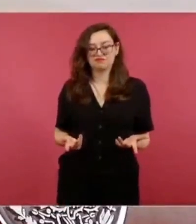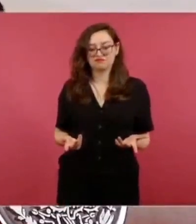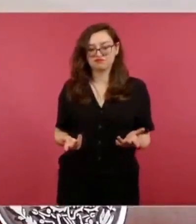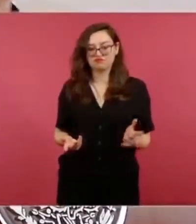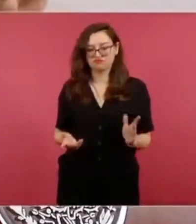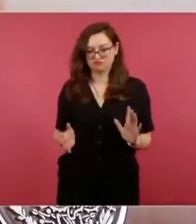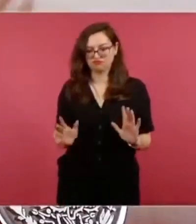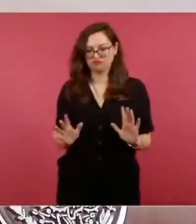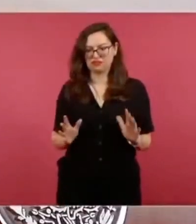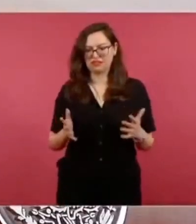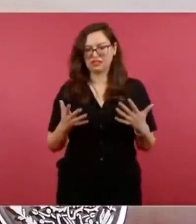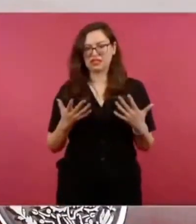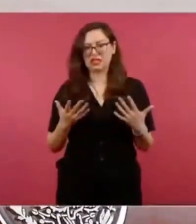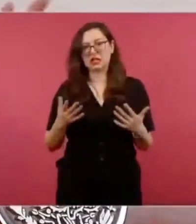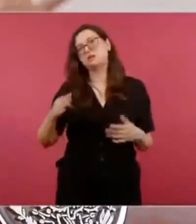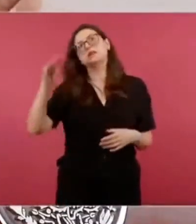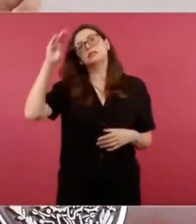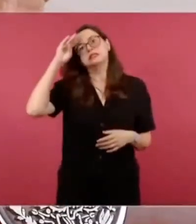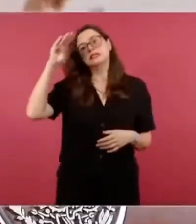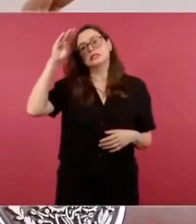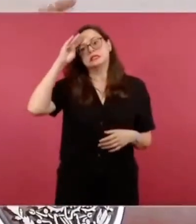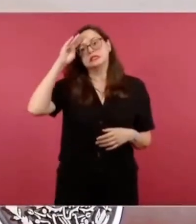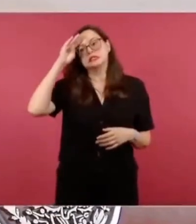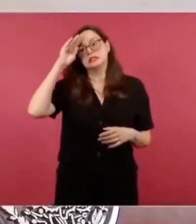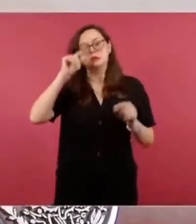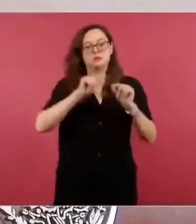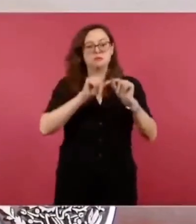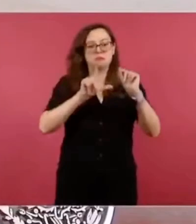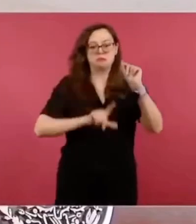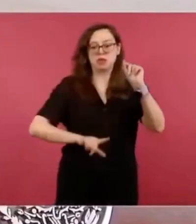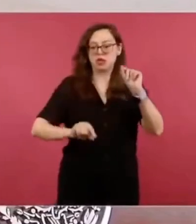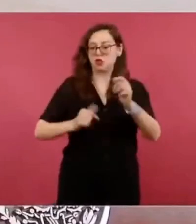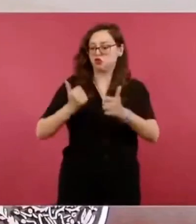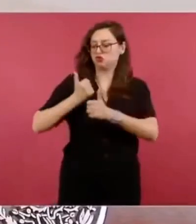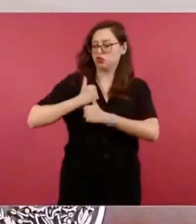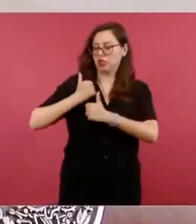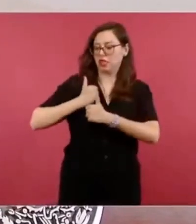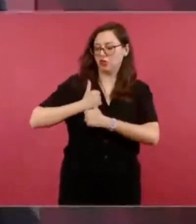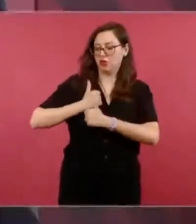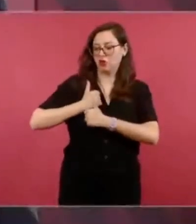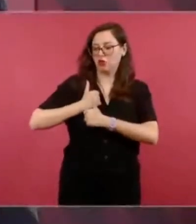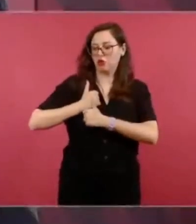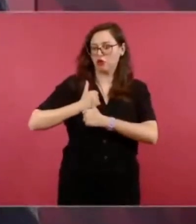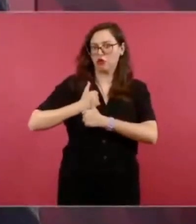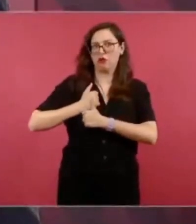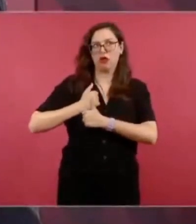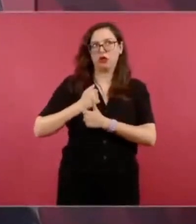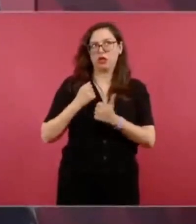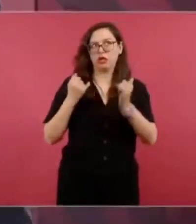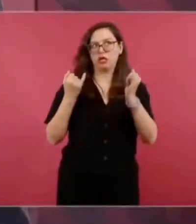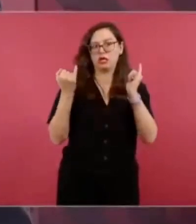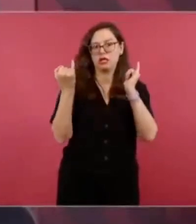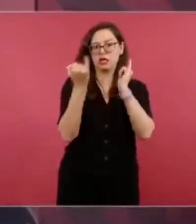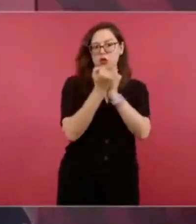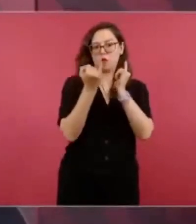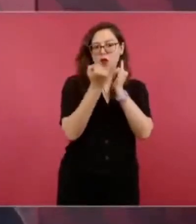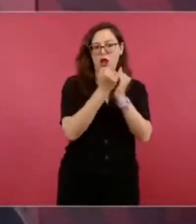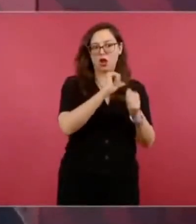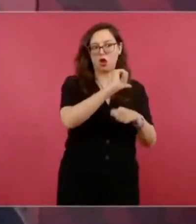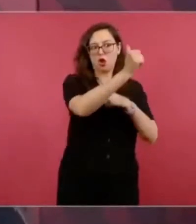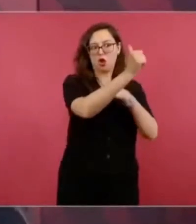También para no estar pensando que el ejército mexicano es igual que el ejército, no puedo